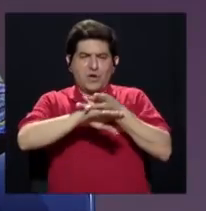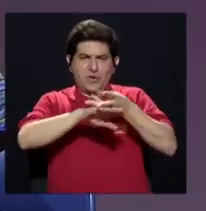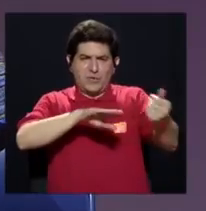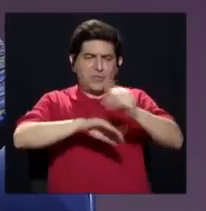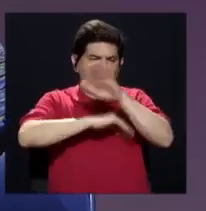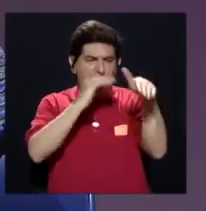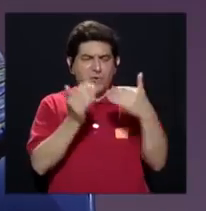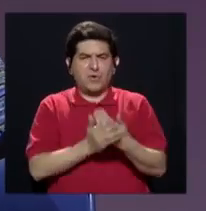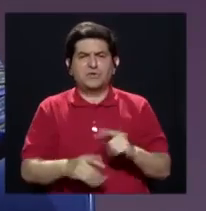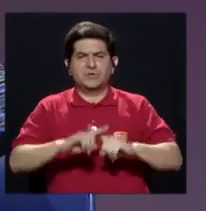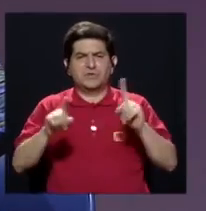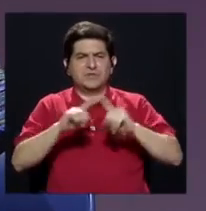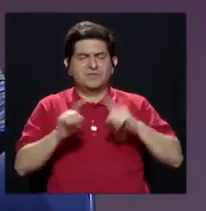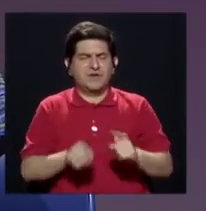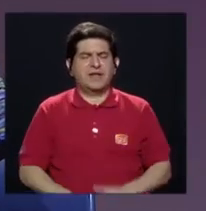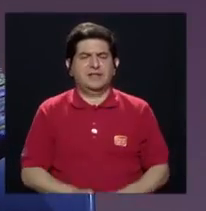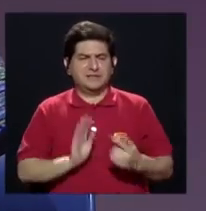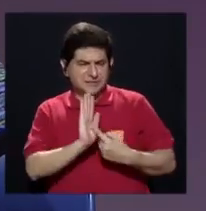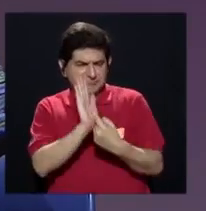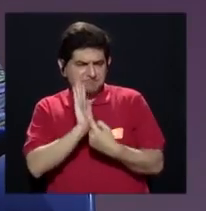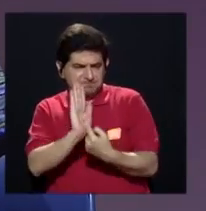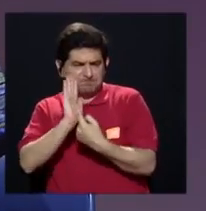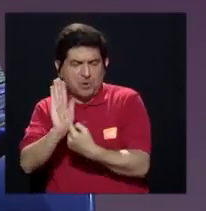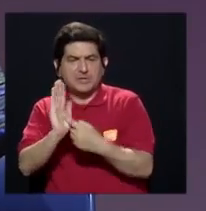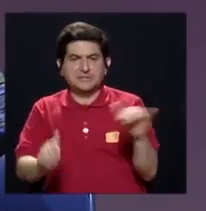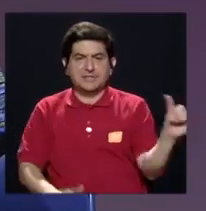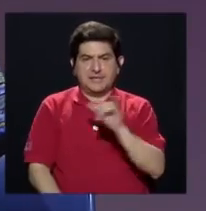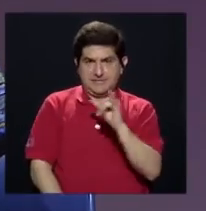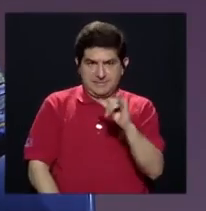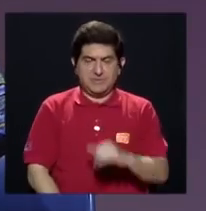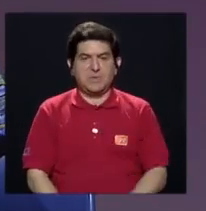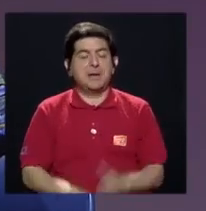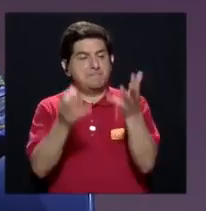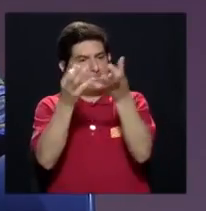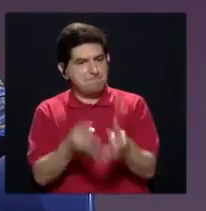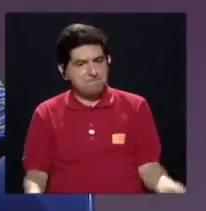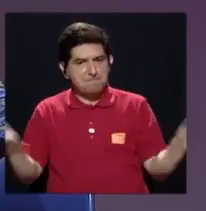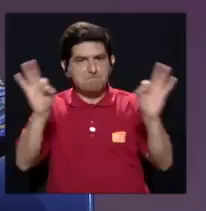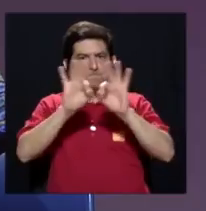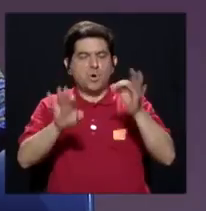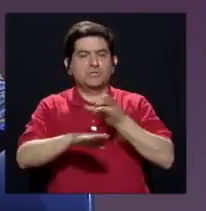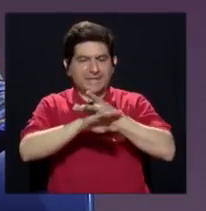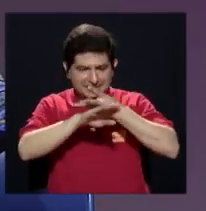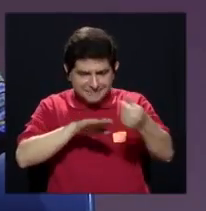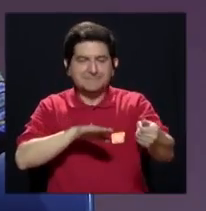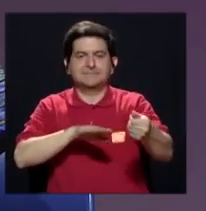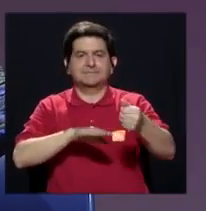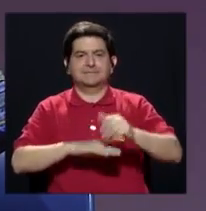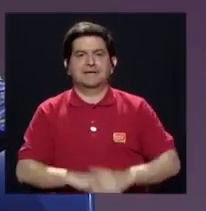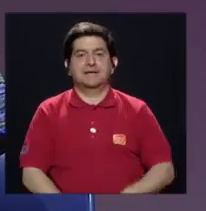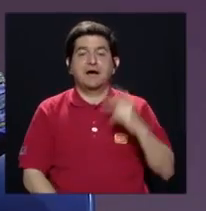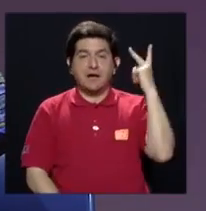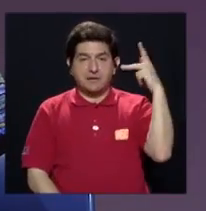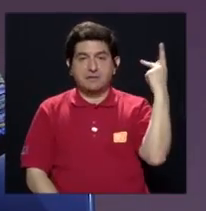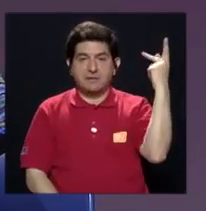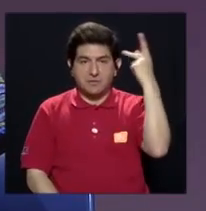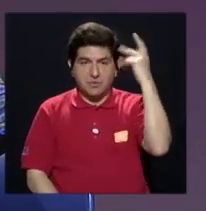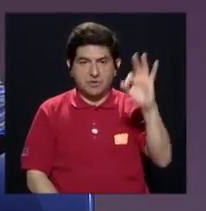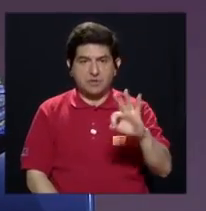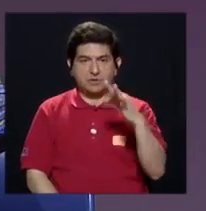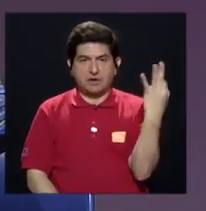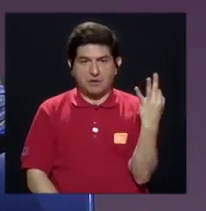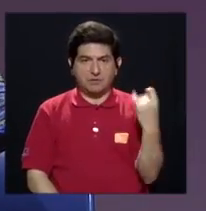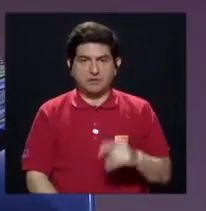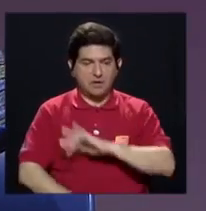todas las somatizaciones que tenemos sino también de que es importante sanar eh políticamente